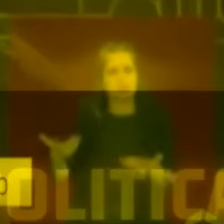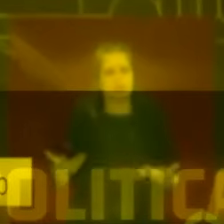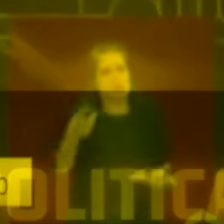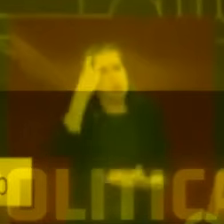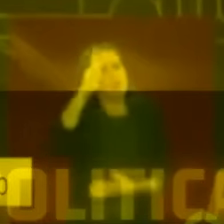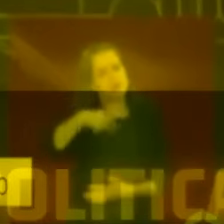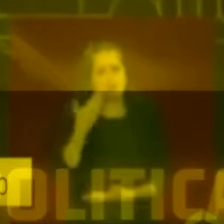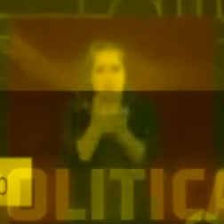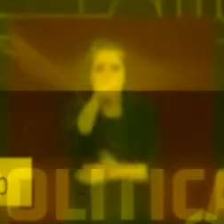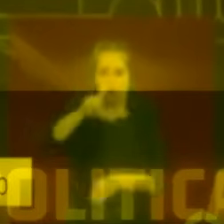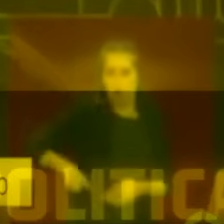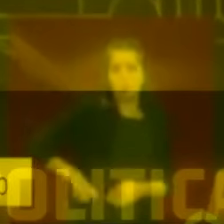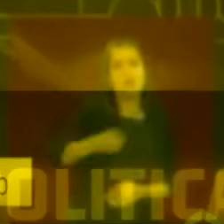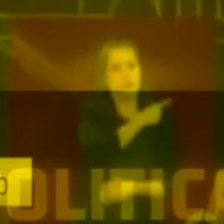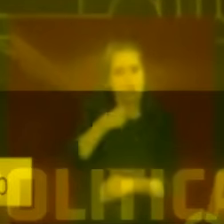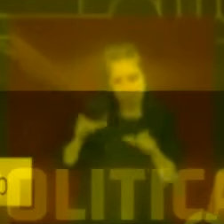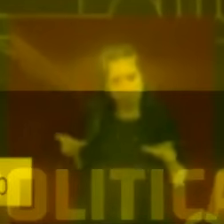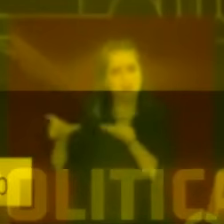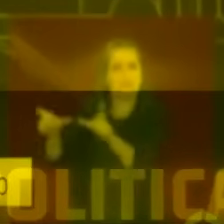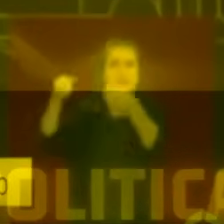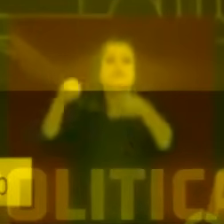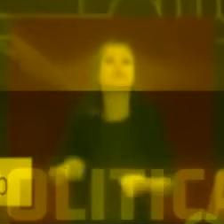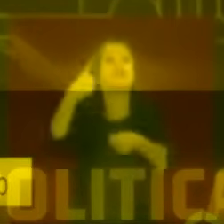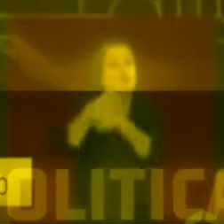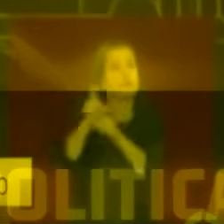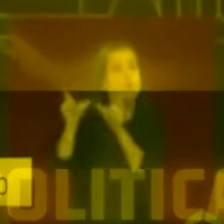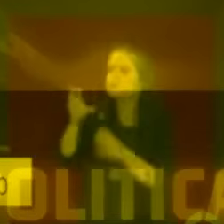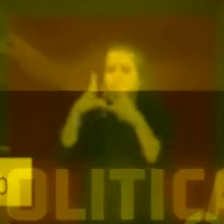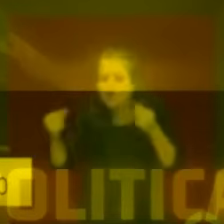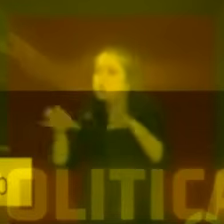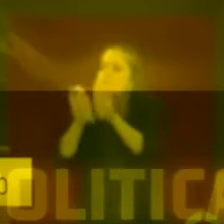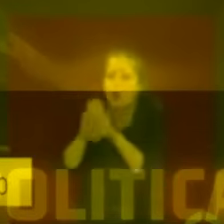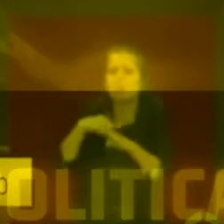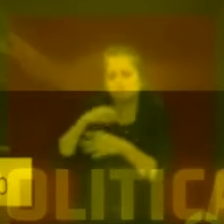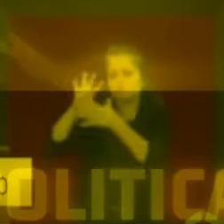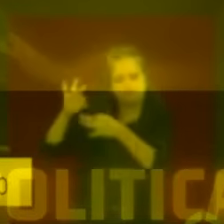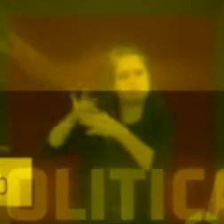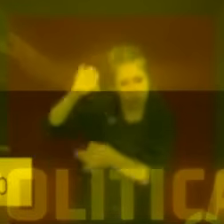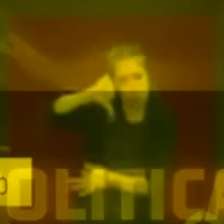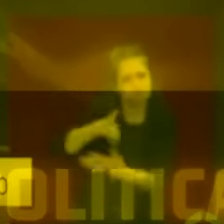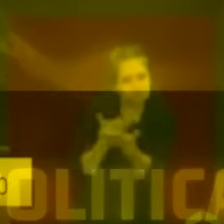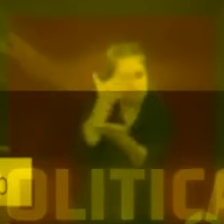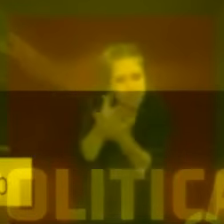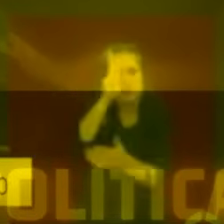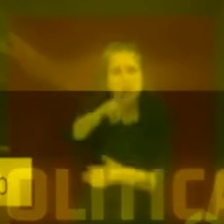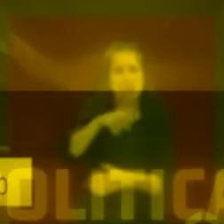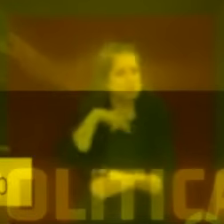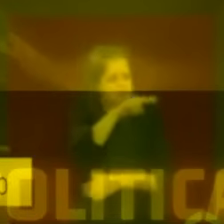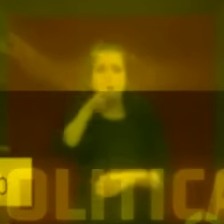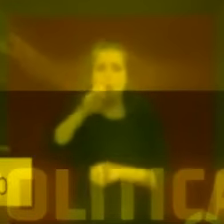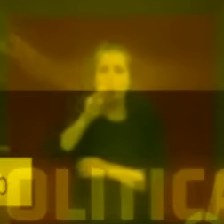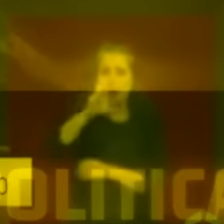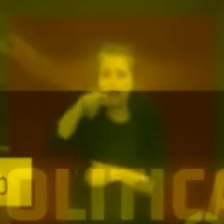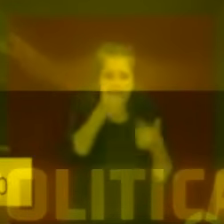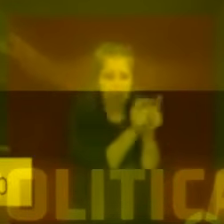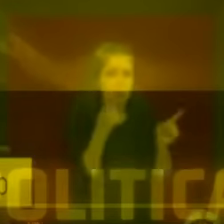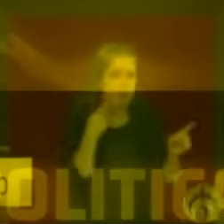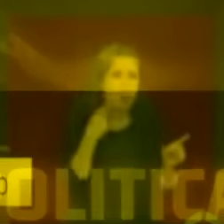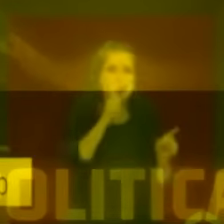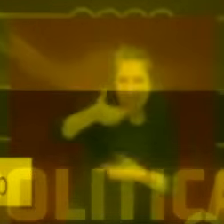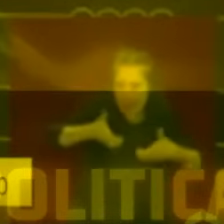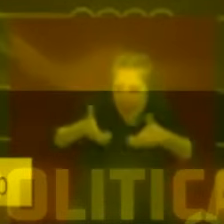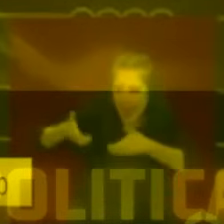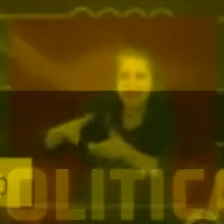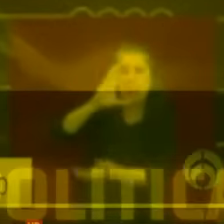regularizaron después de que yo fui alcaldesa, así que yo no tuve nada que ver, nunca di una sola autorización y al contrario,